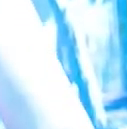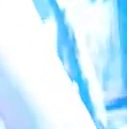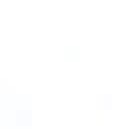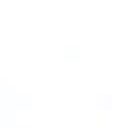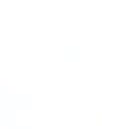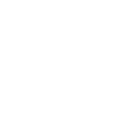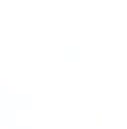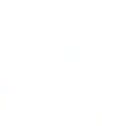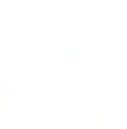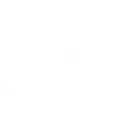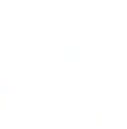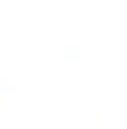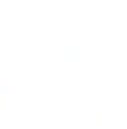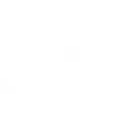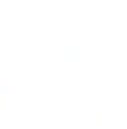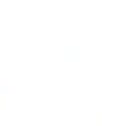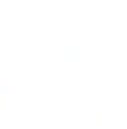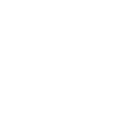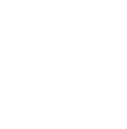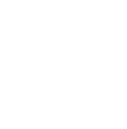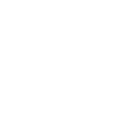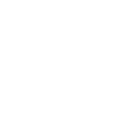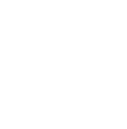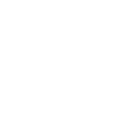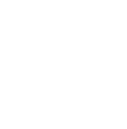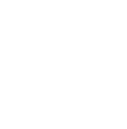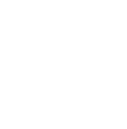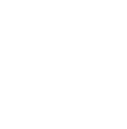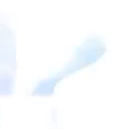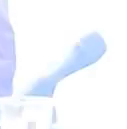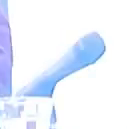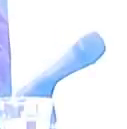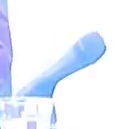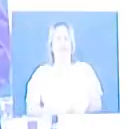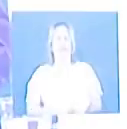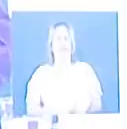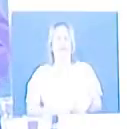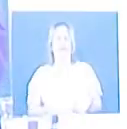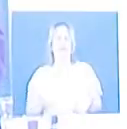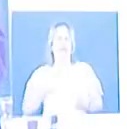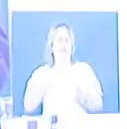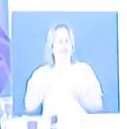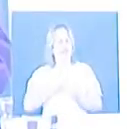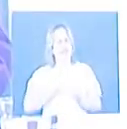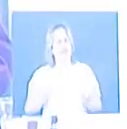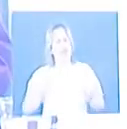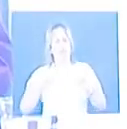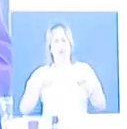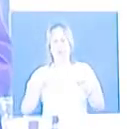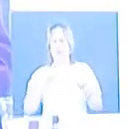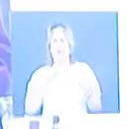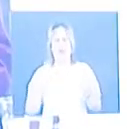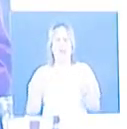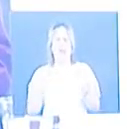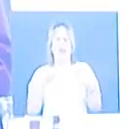fundamental en un contexto donde hablamos de una multimedialidad, donde hablamos de un posicionamiento de